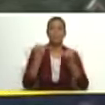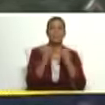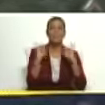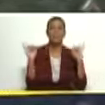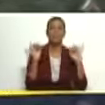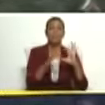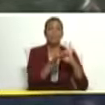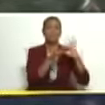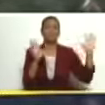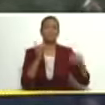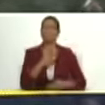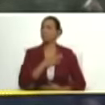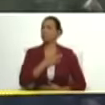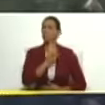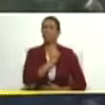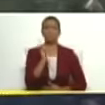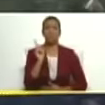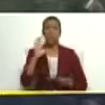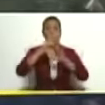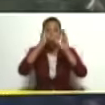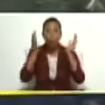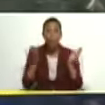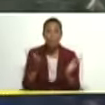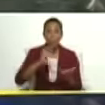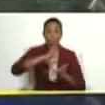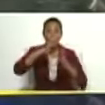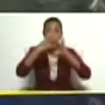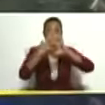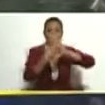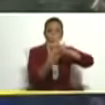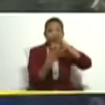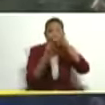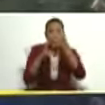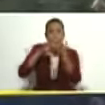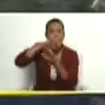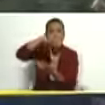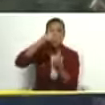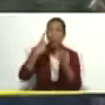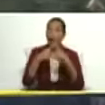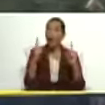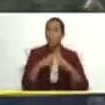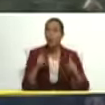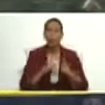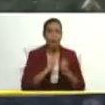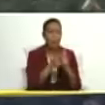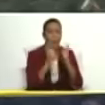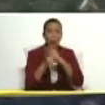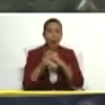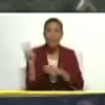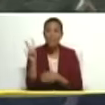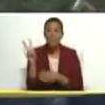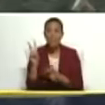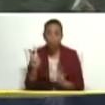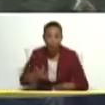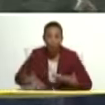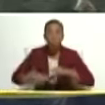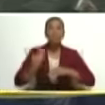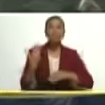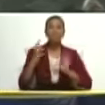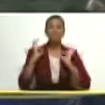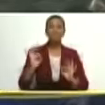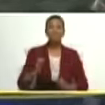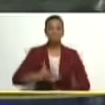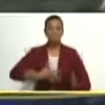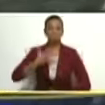independiente, con un mundo que está cambiando aceleradamente y Venezuela estará en la vanguardia de ese mundo que